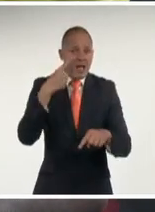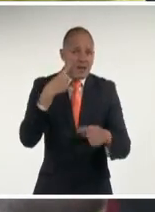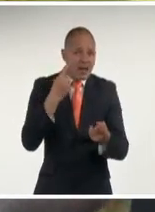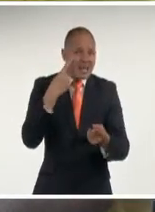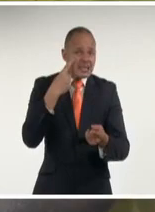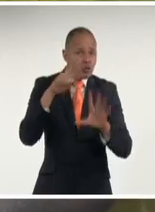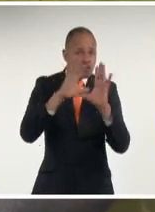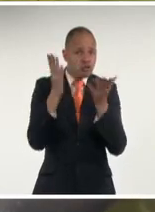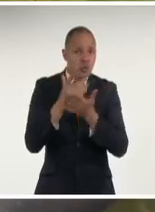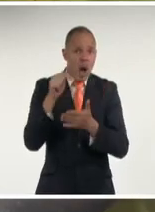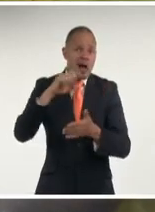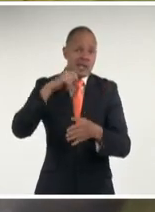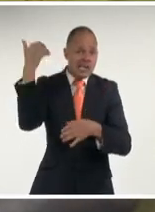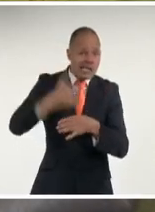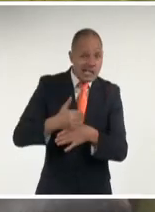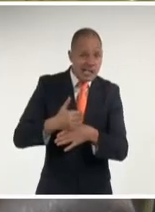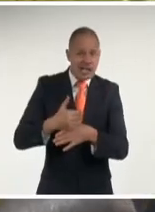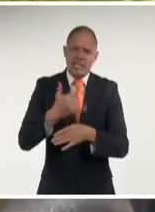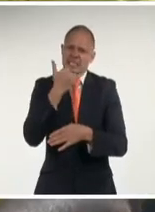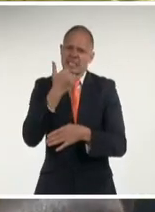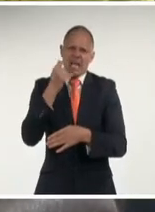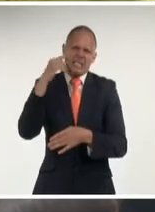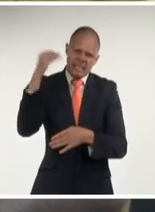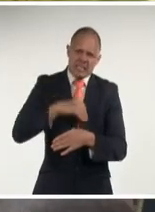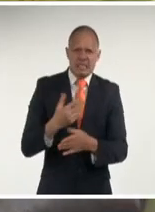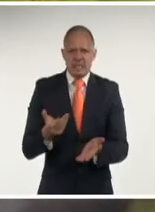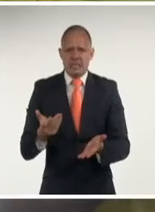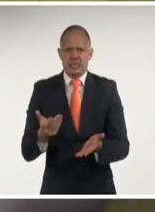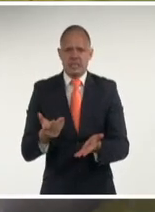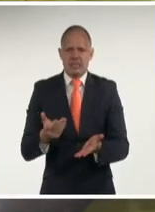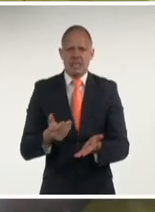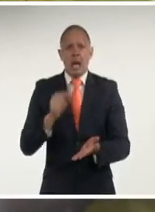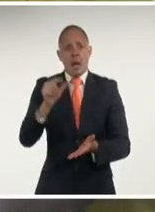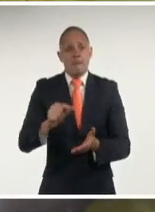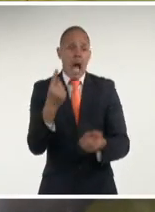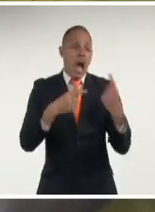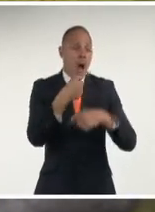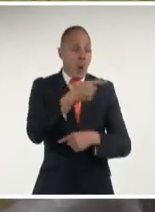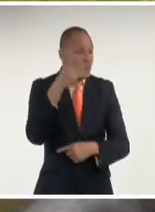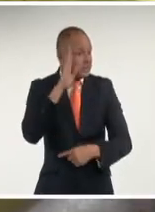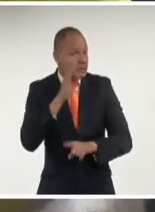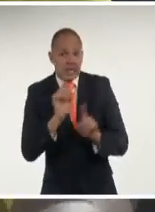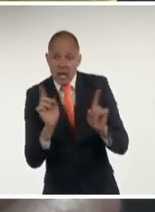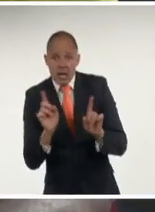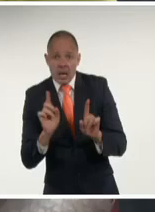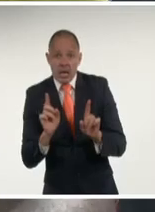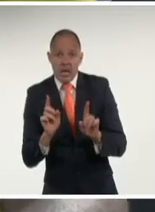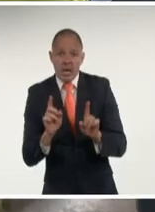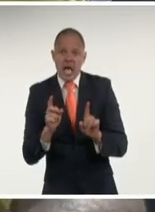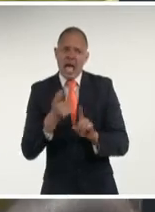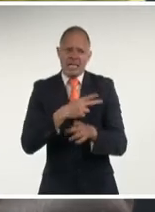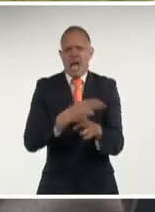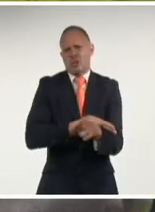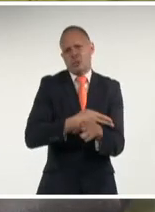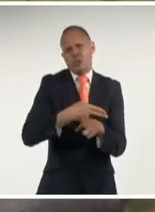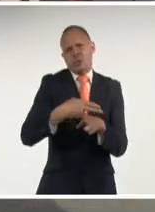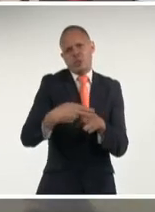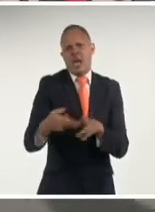con el bloqueo. Que unos 7 vecinos no lo comprendan, que ya la historia nos